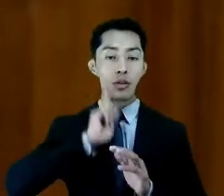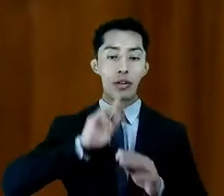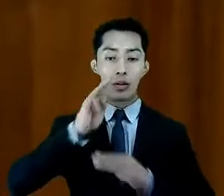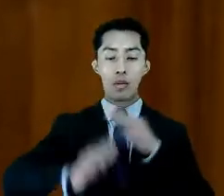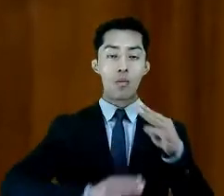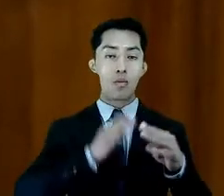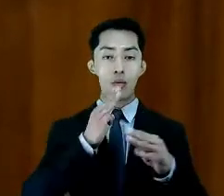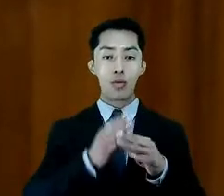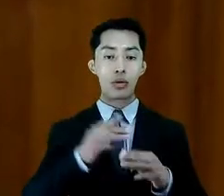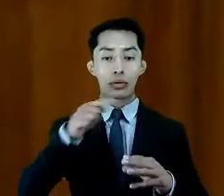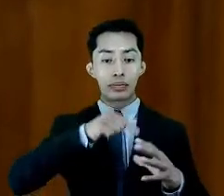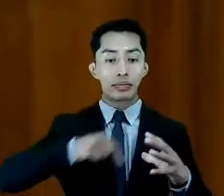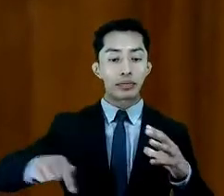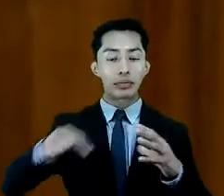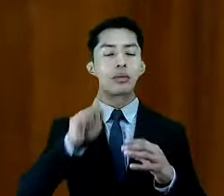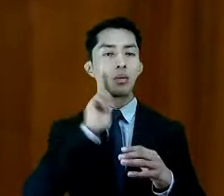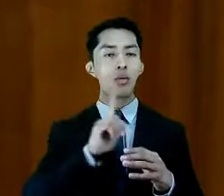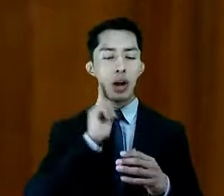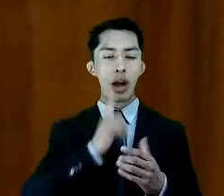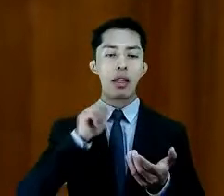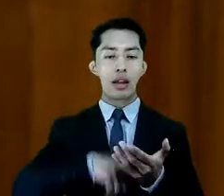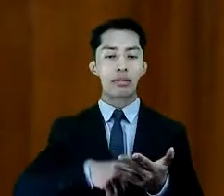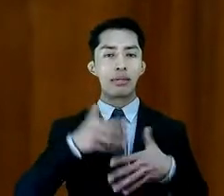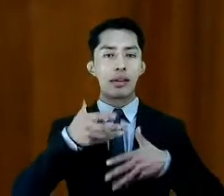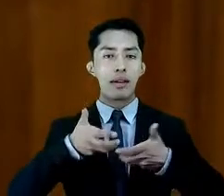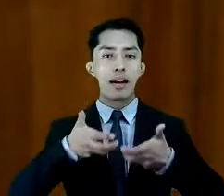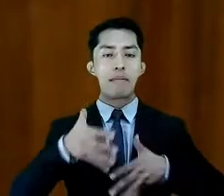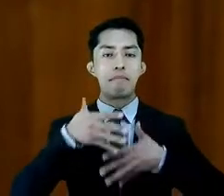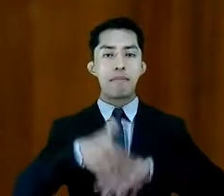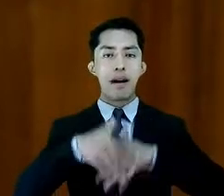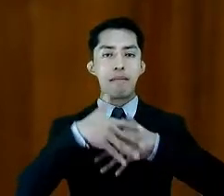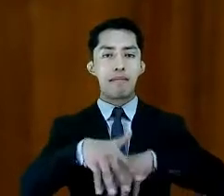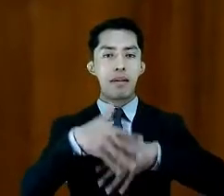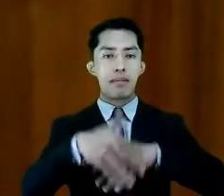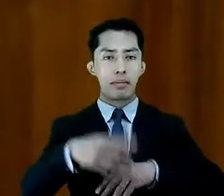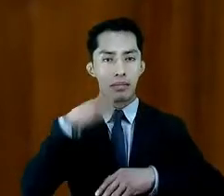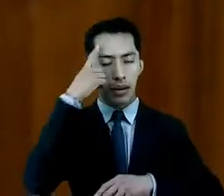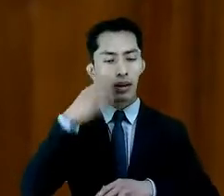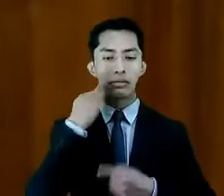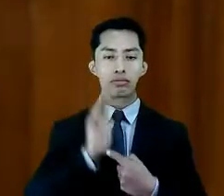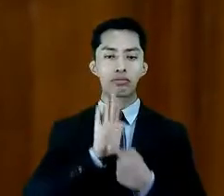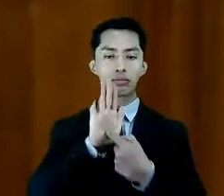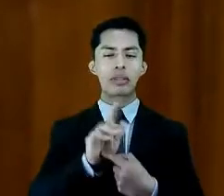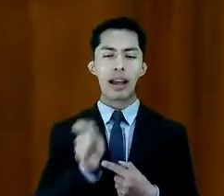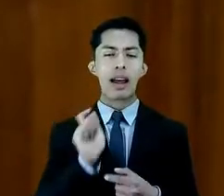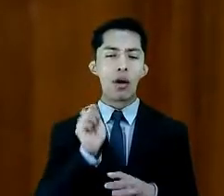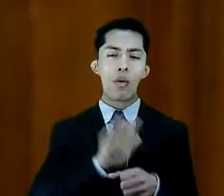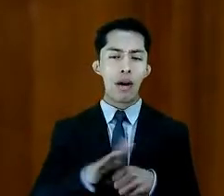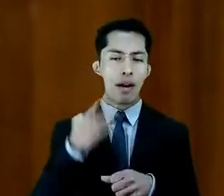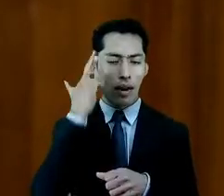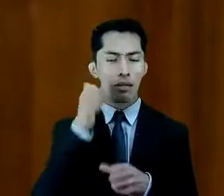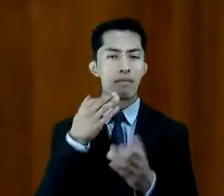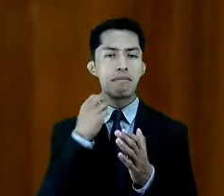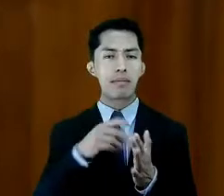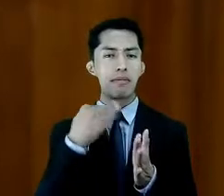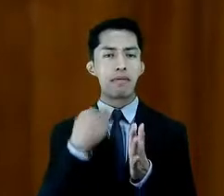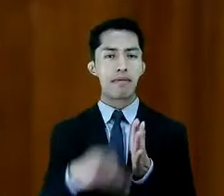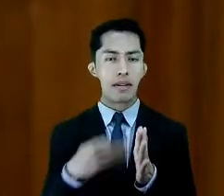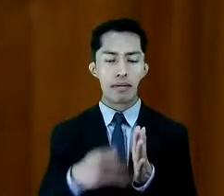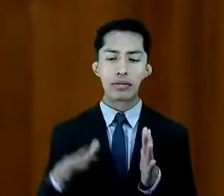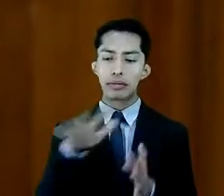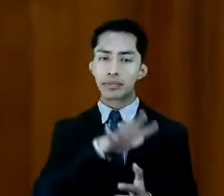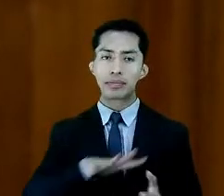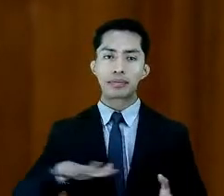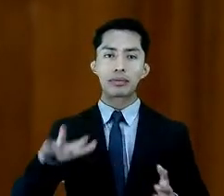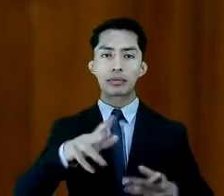mundo se hagan presentes en las calles para visibilizar las causas y sobre todo las deudas que como sociedad